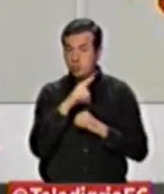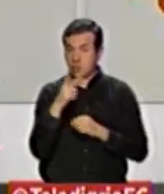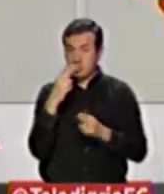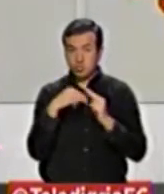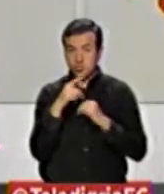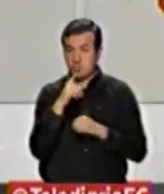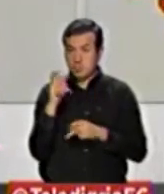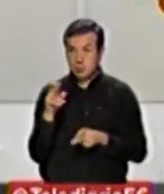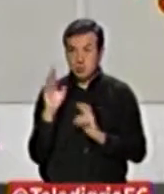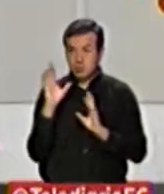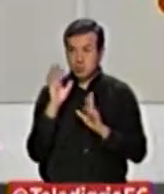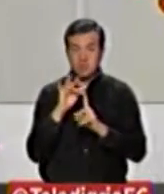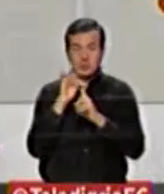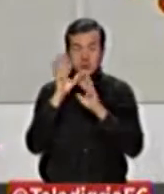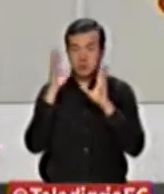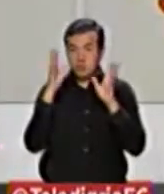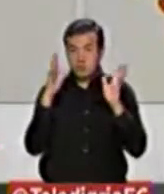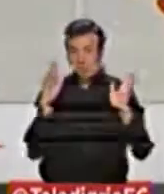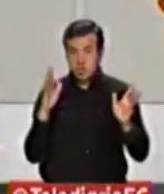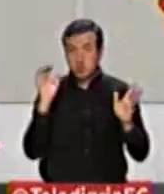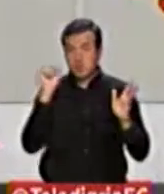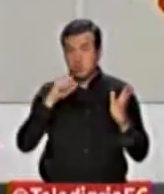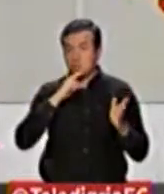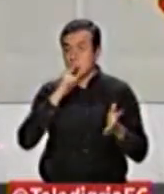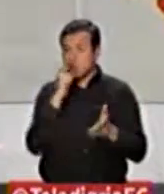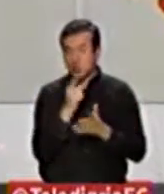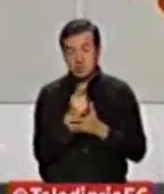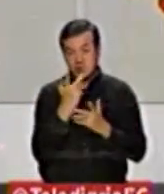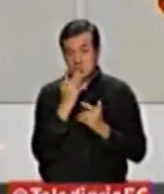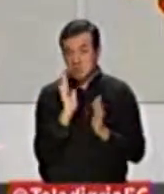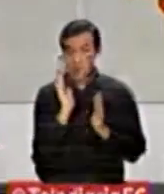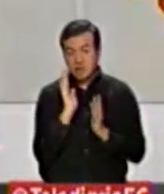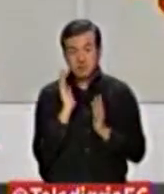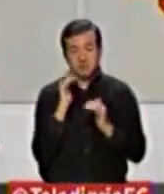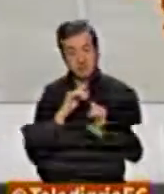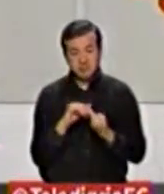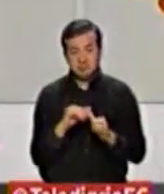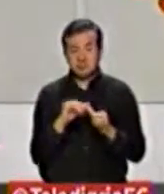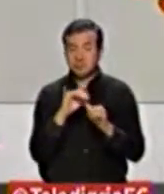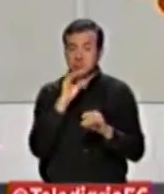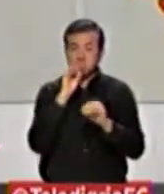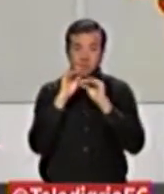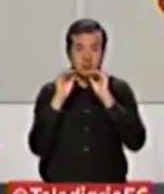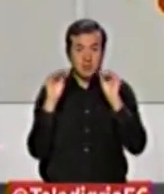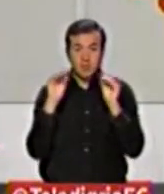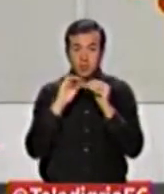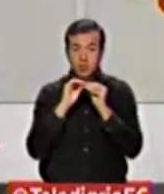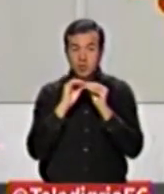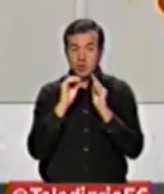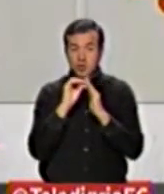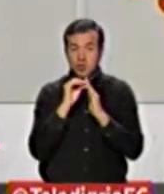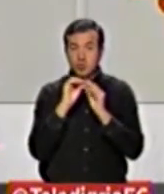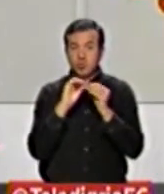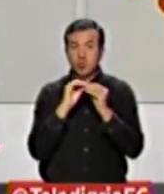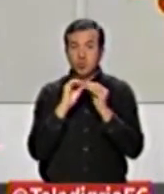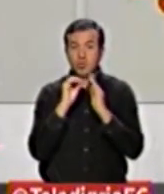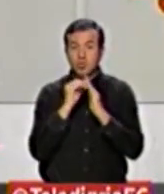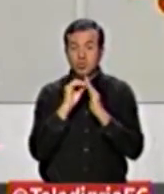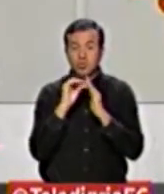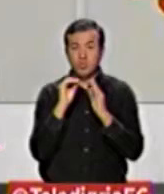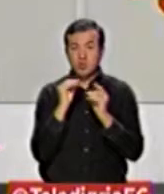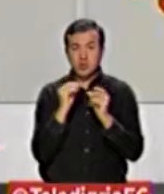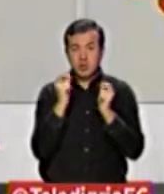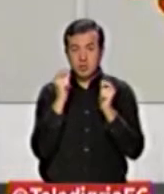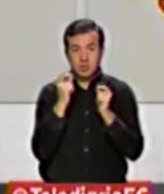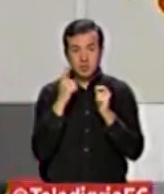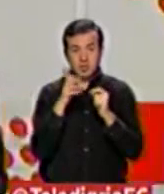necesitan un permiso especial de operación pueden desde ese momento continuar. Cabe mencionar que el número de RUC es otorgado en segundos una